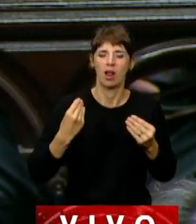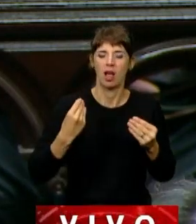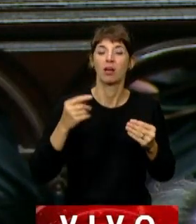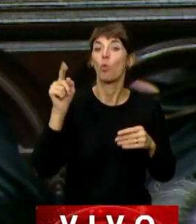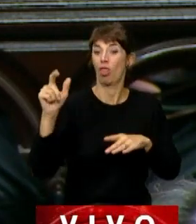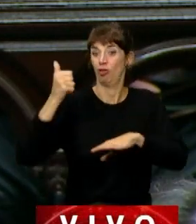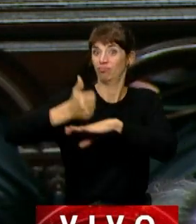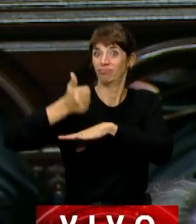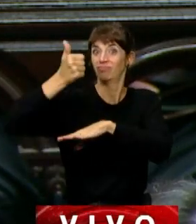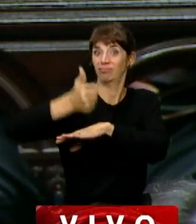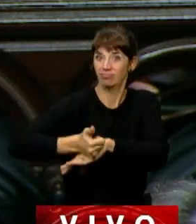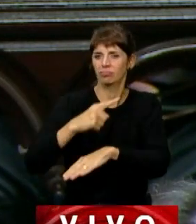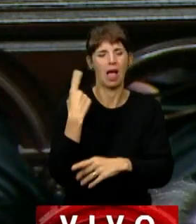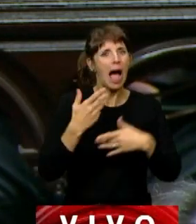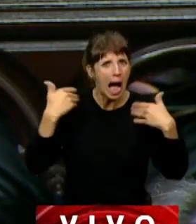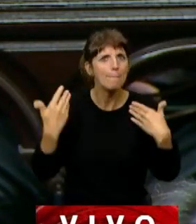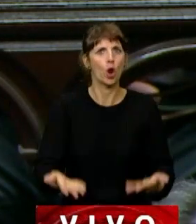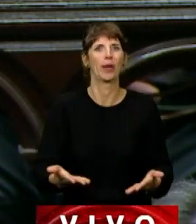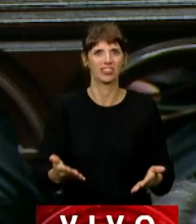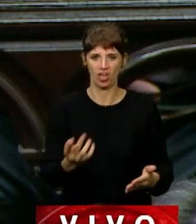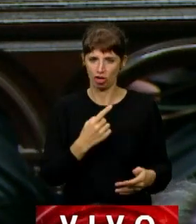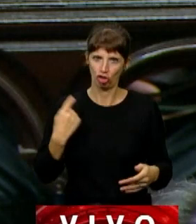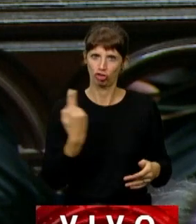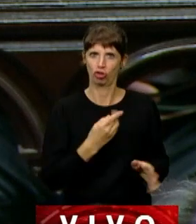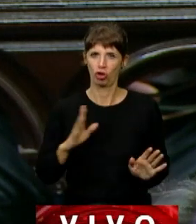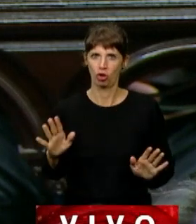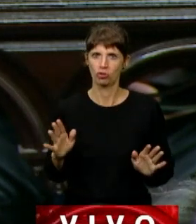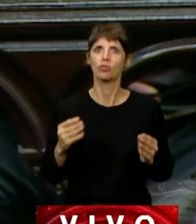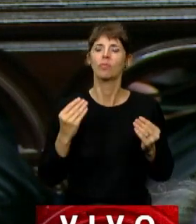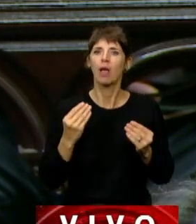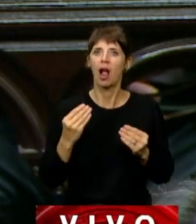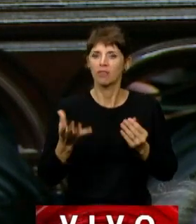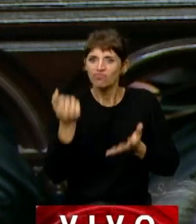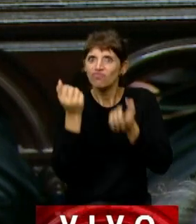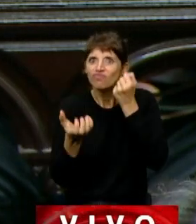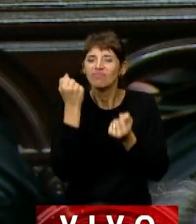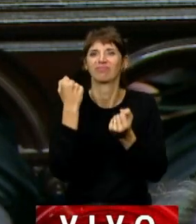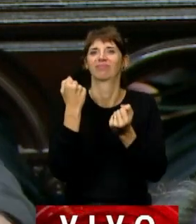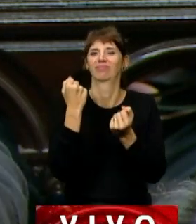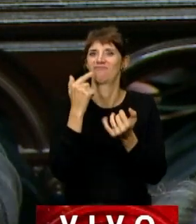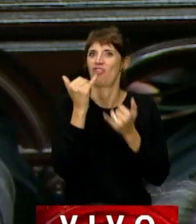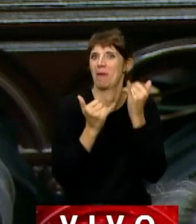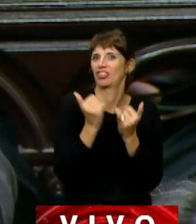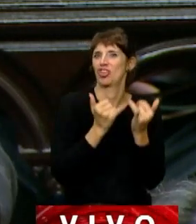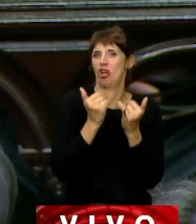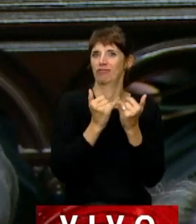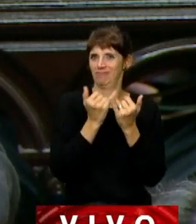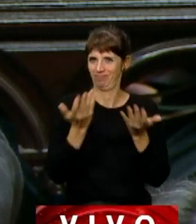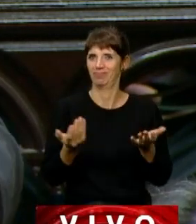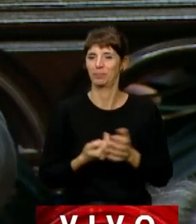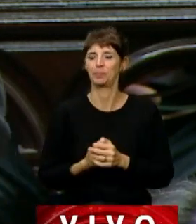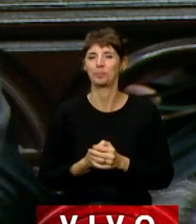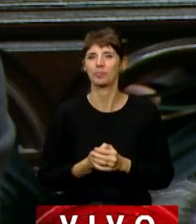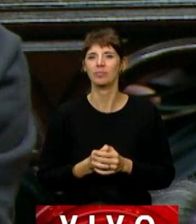suyas, en este caso, la aprovechemos al máximo, tratando de sacarle, obviamente, el mayor jugo posible. No